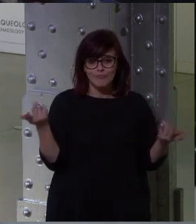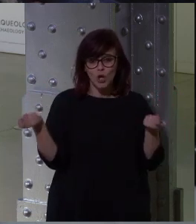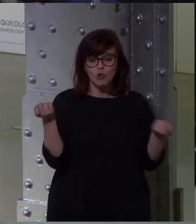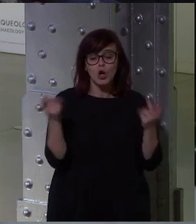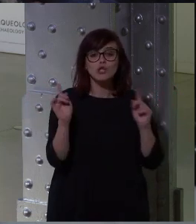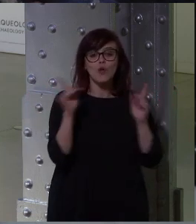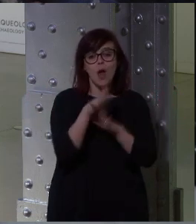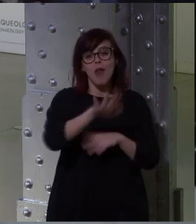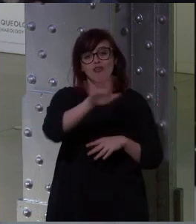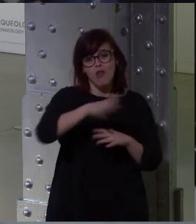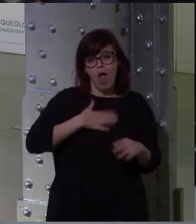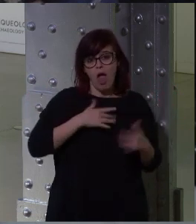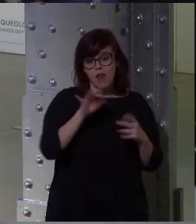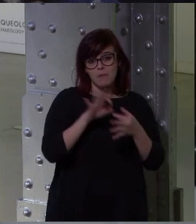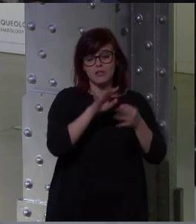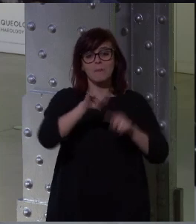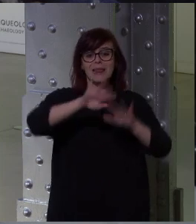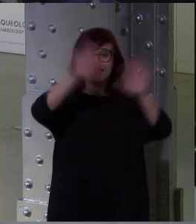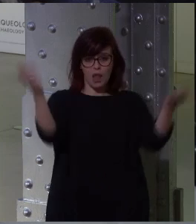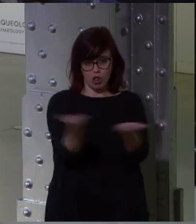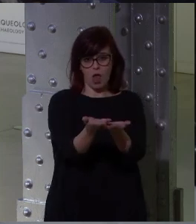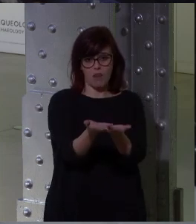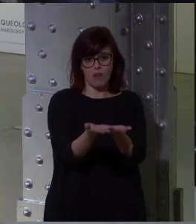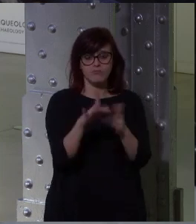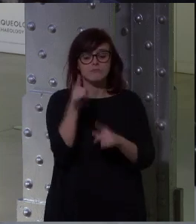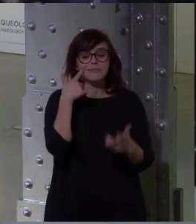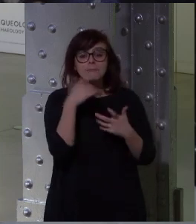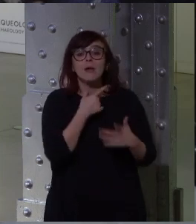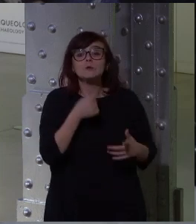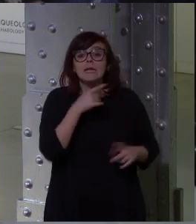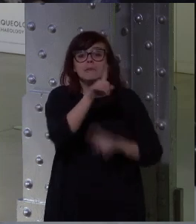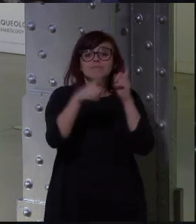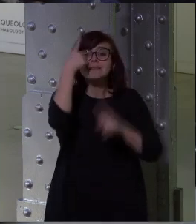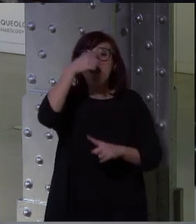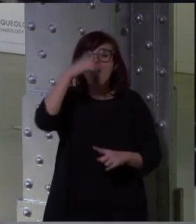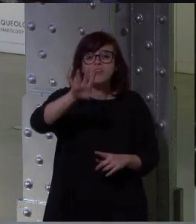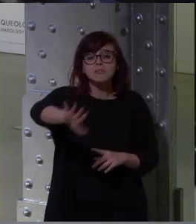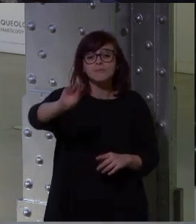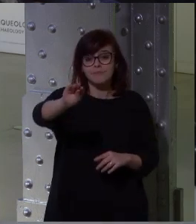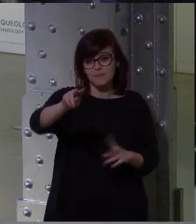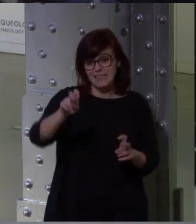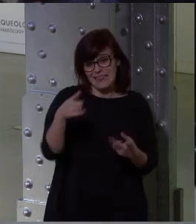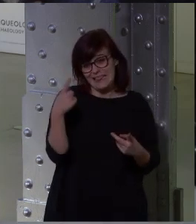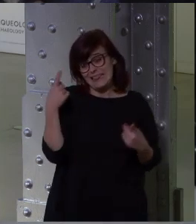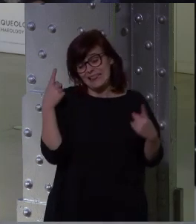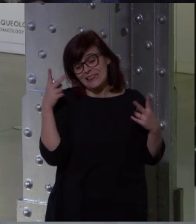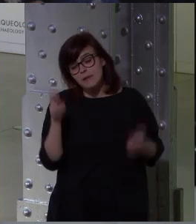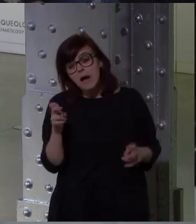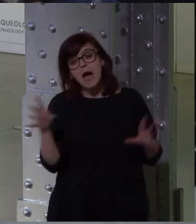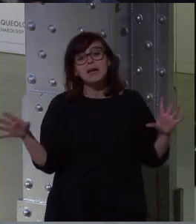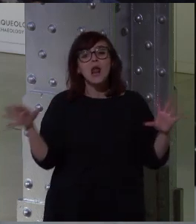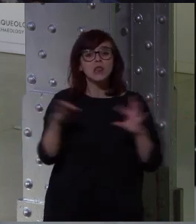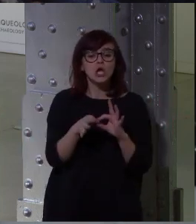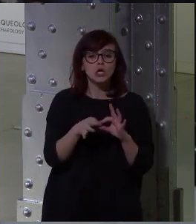regulador no solo nacional, sino a nivel internacional, ¿no? Y a mí me gustaría saber ¿qué